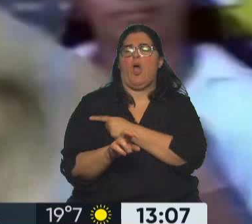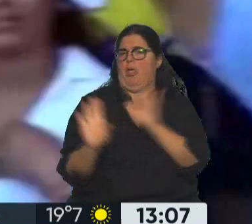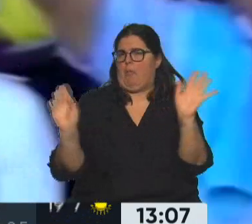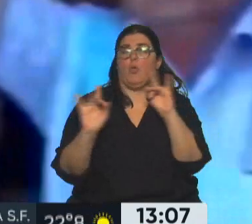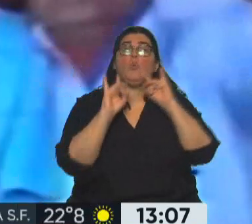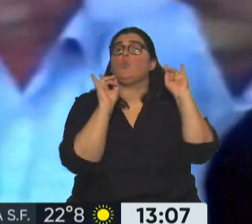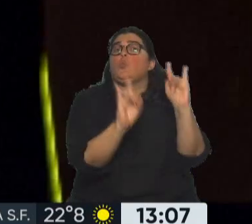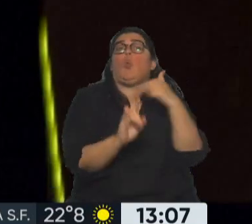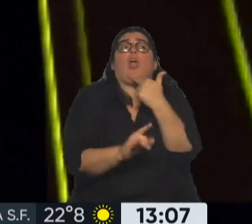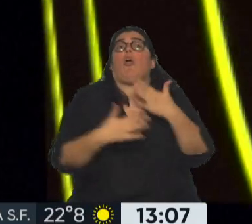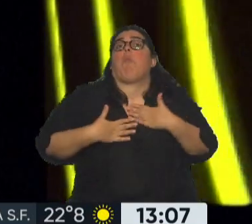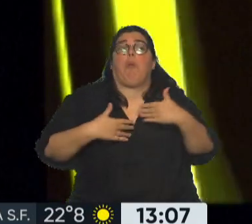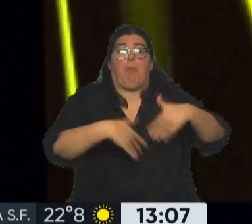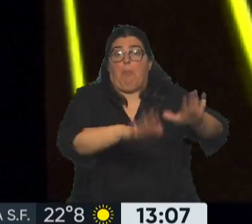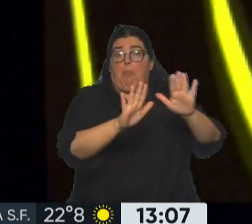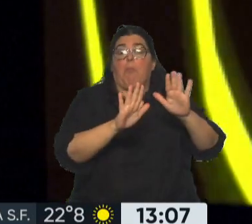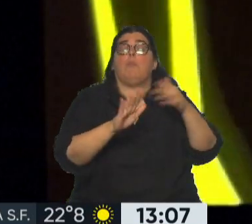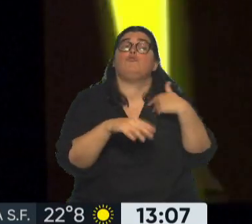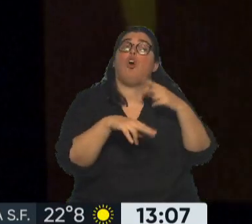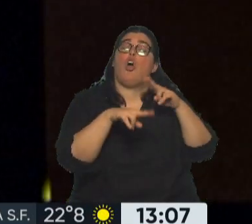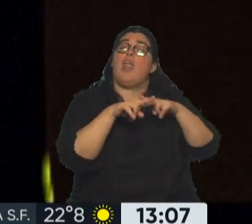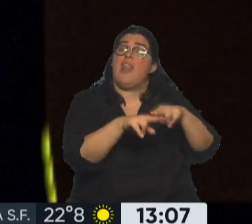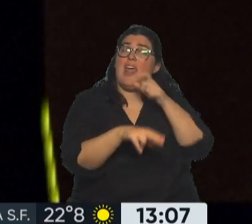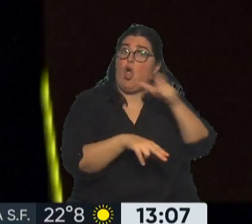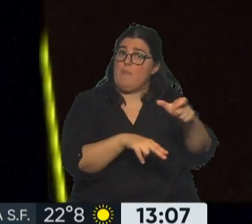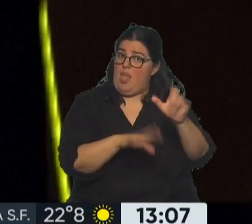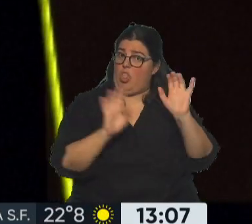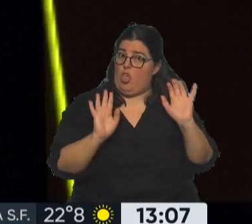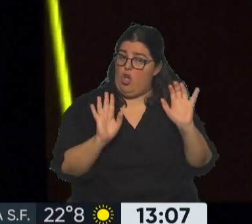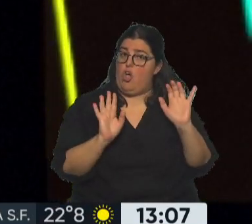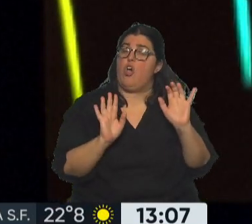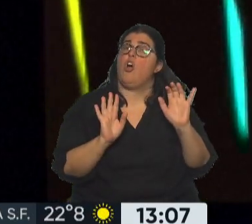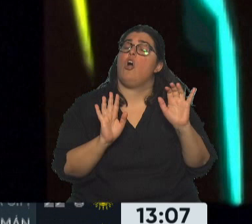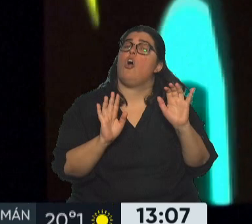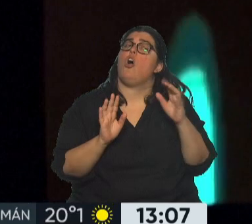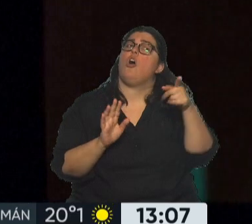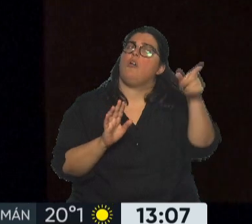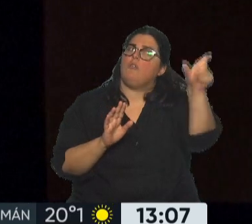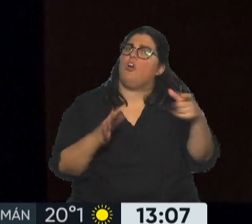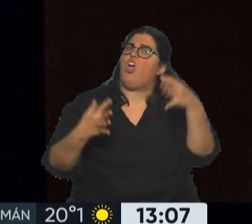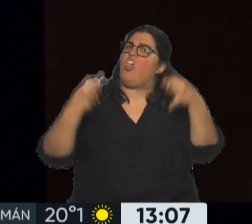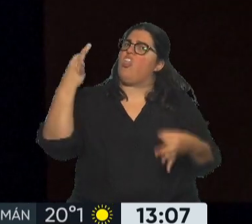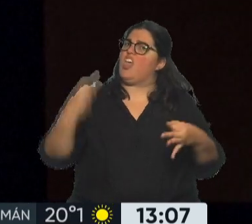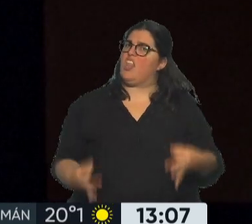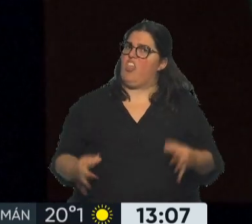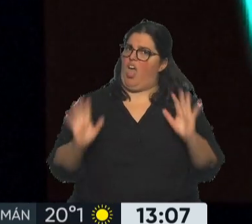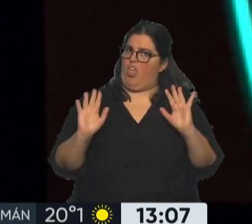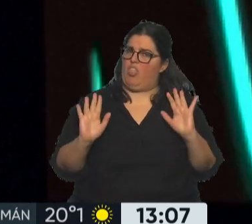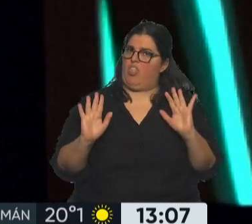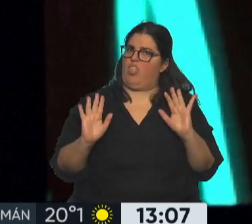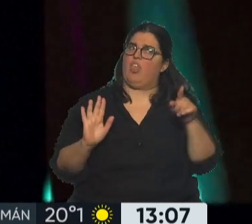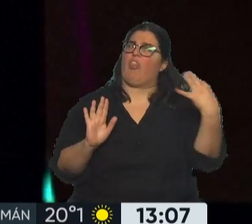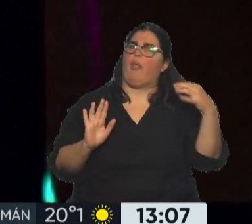verá. Lo único que le puedo recomendar es, desde la dignidad, la